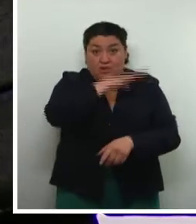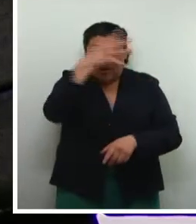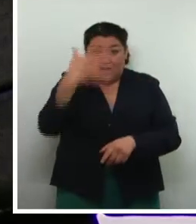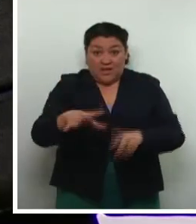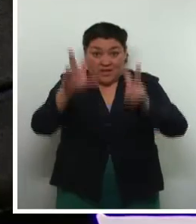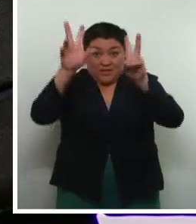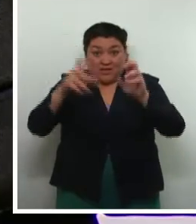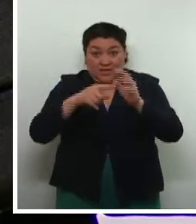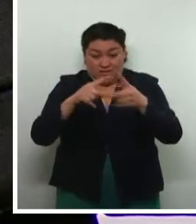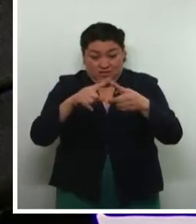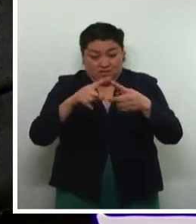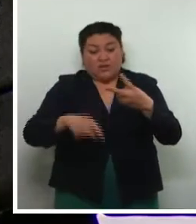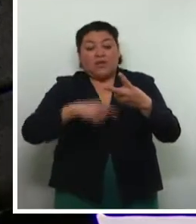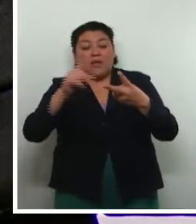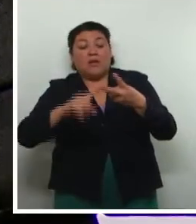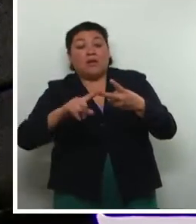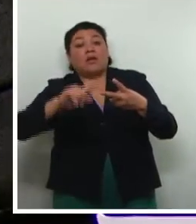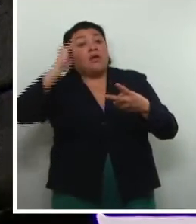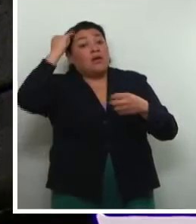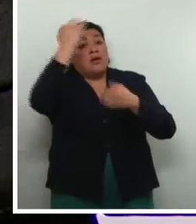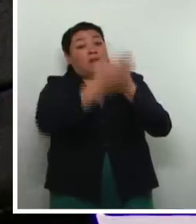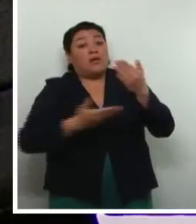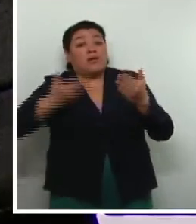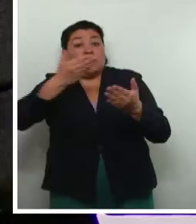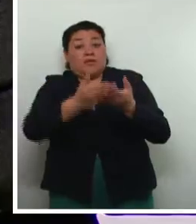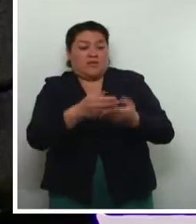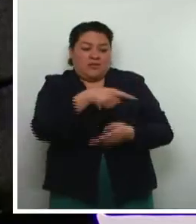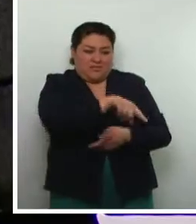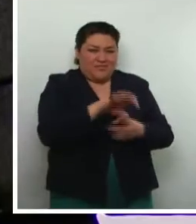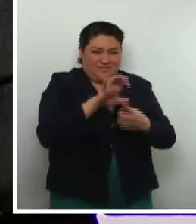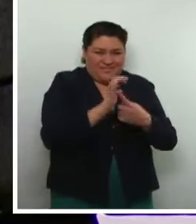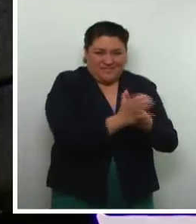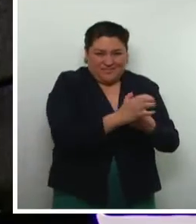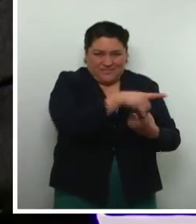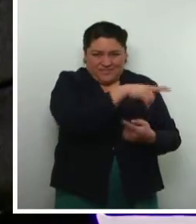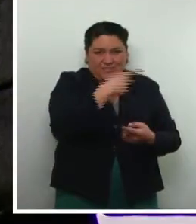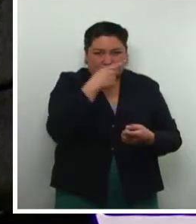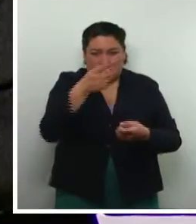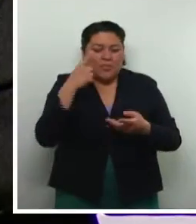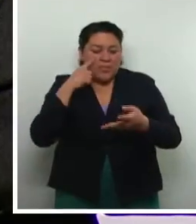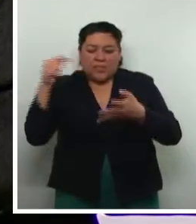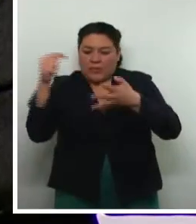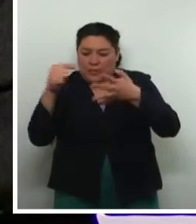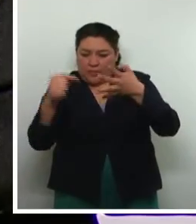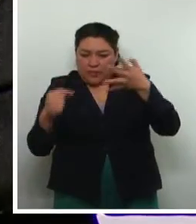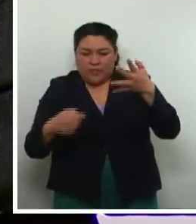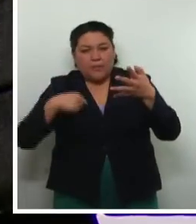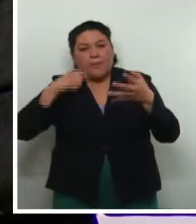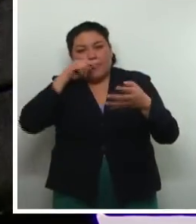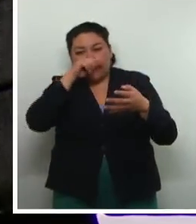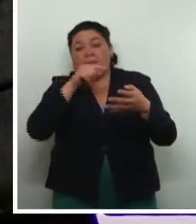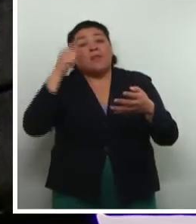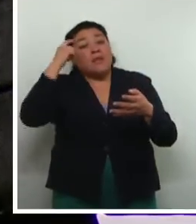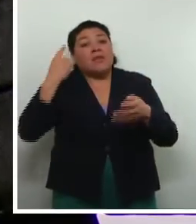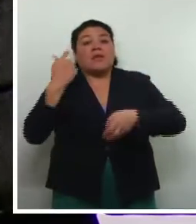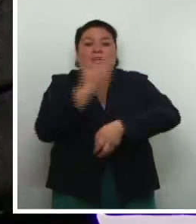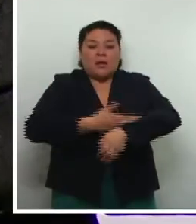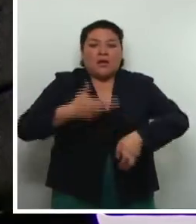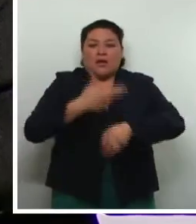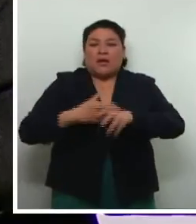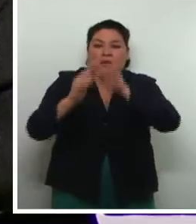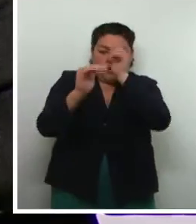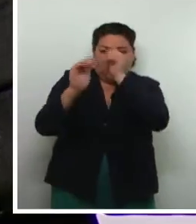las reservas que presentaría la comisión a fin de desahogar el mayor número de diferendos